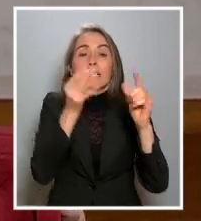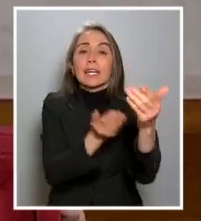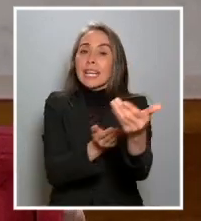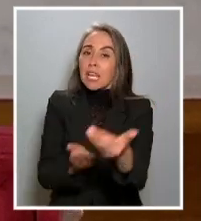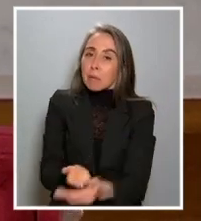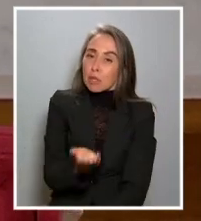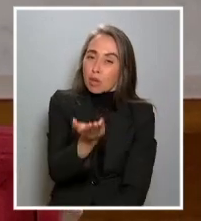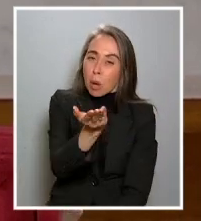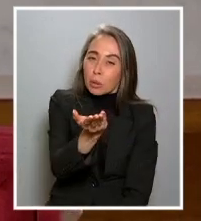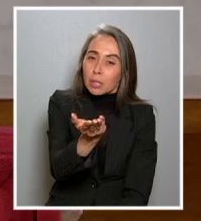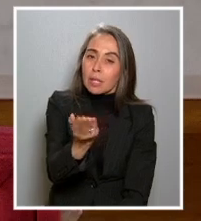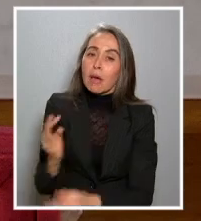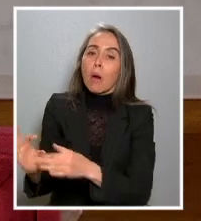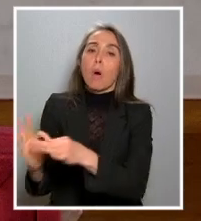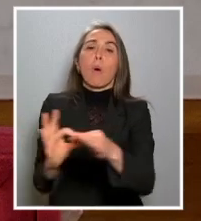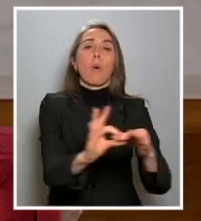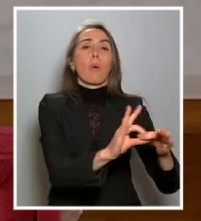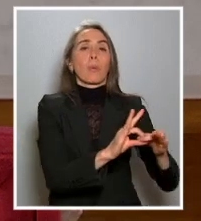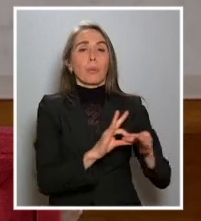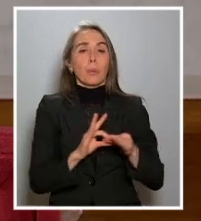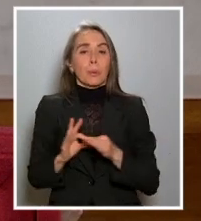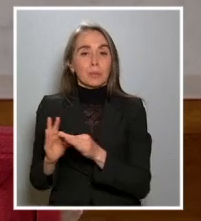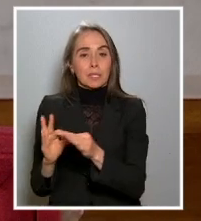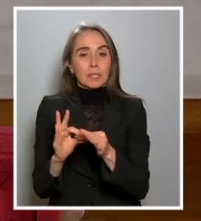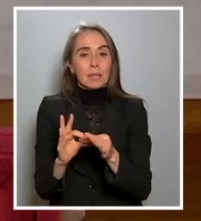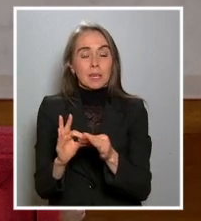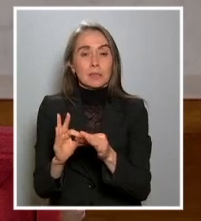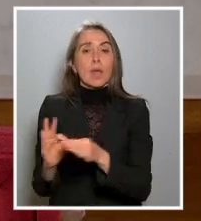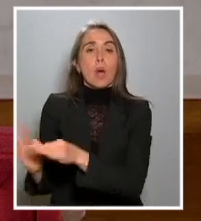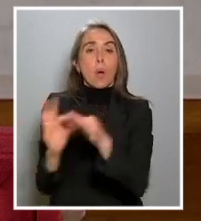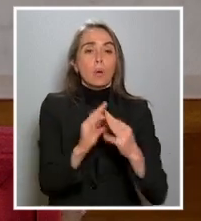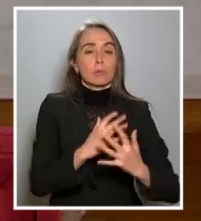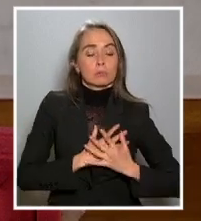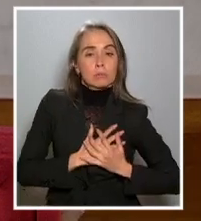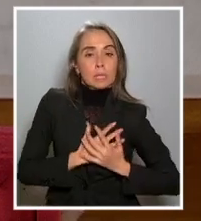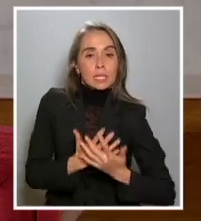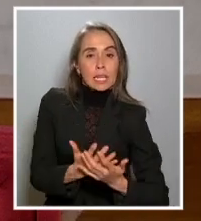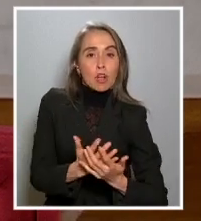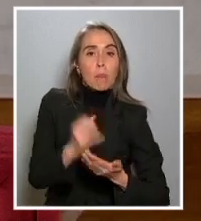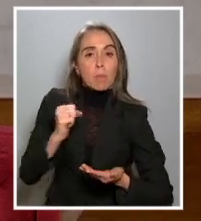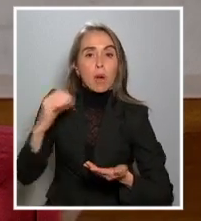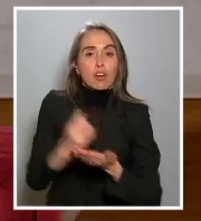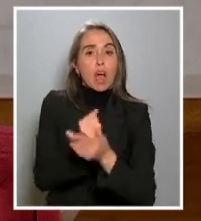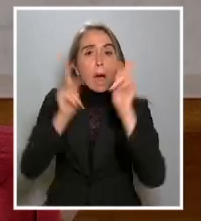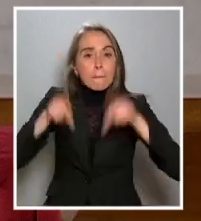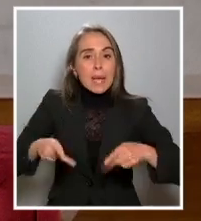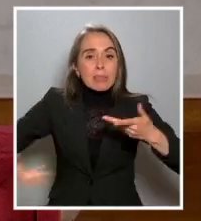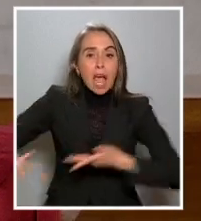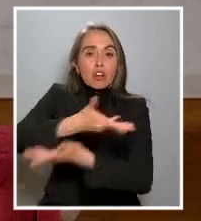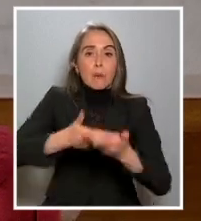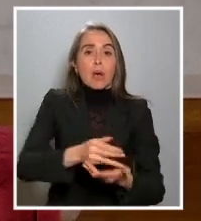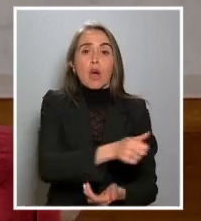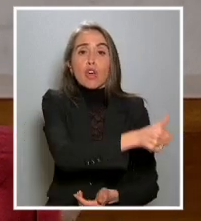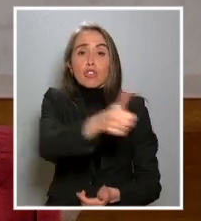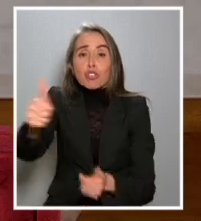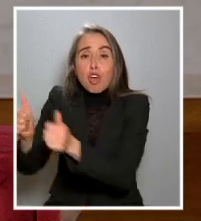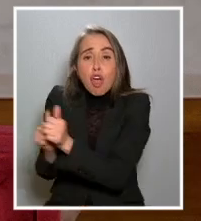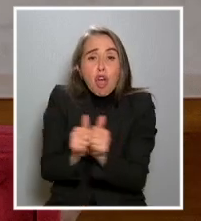actuemos con unidad. Con unidad y generosidad tras metas que podemos compartir y seamos todos